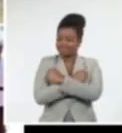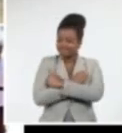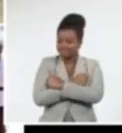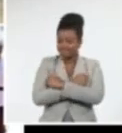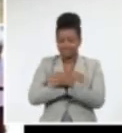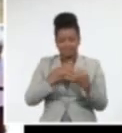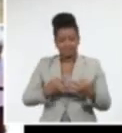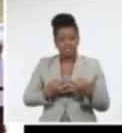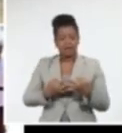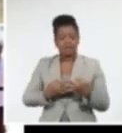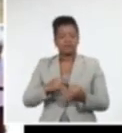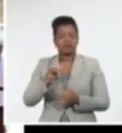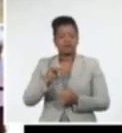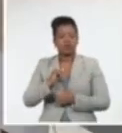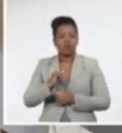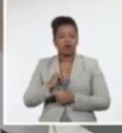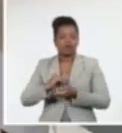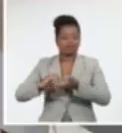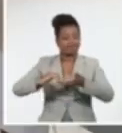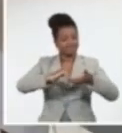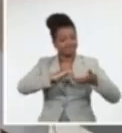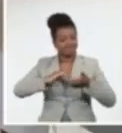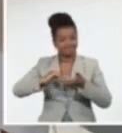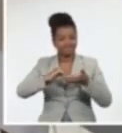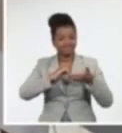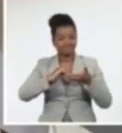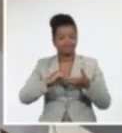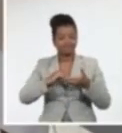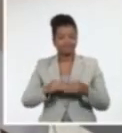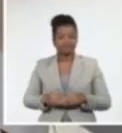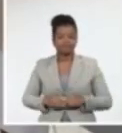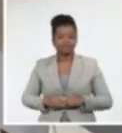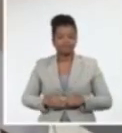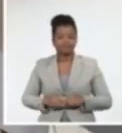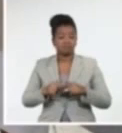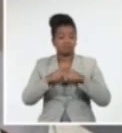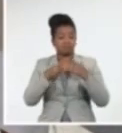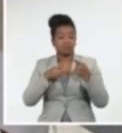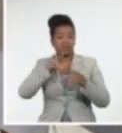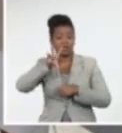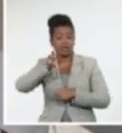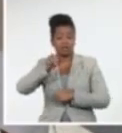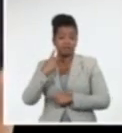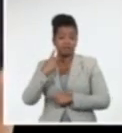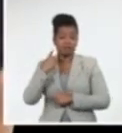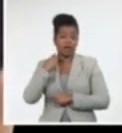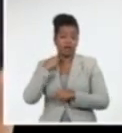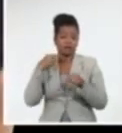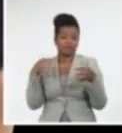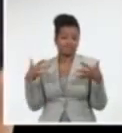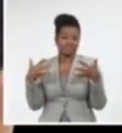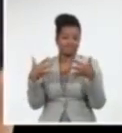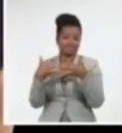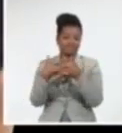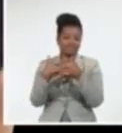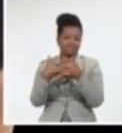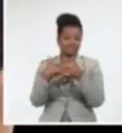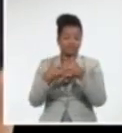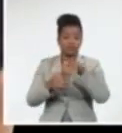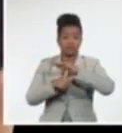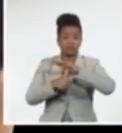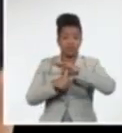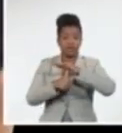y las muestras de solidaridad respaldadas por 30 años de relaciones bilaterales. Díaz-Canel